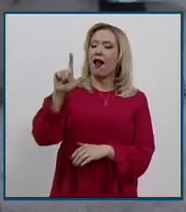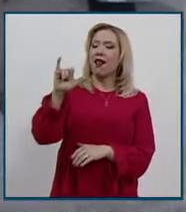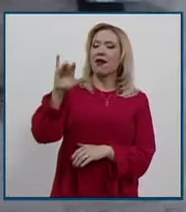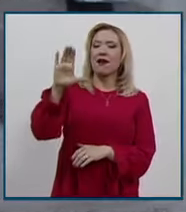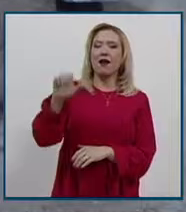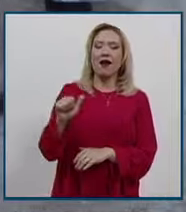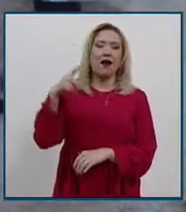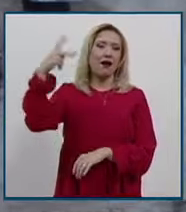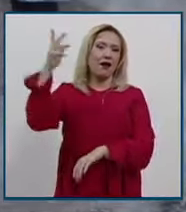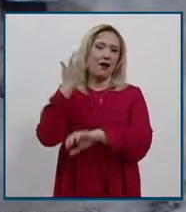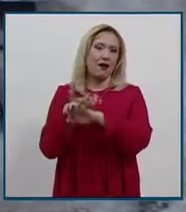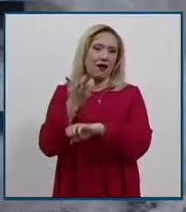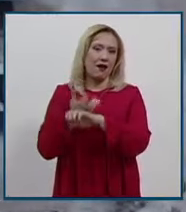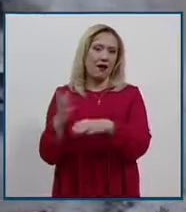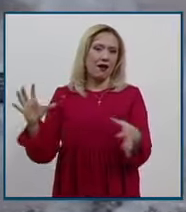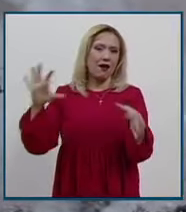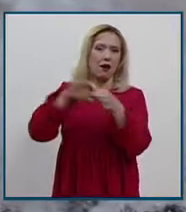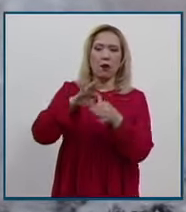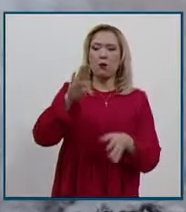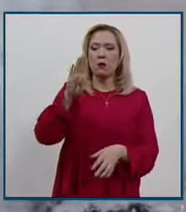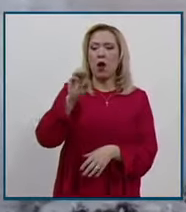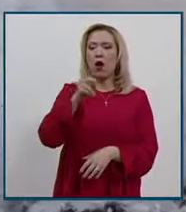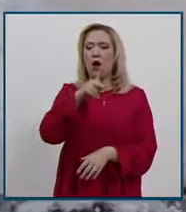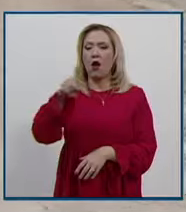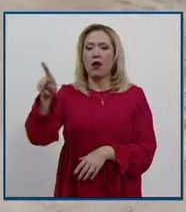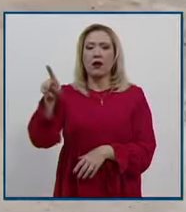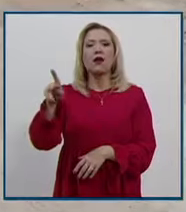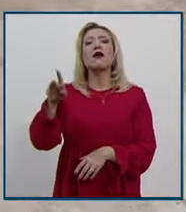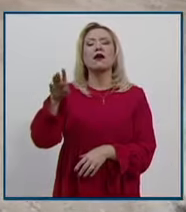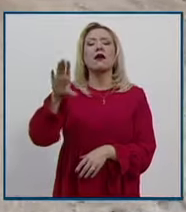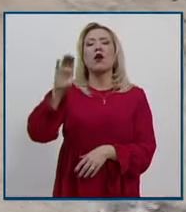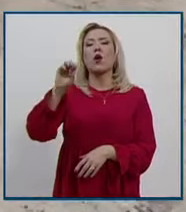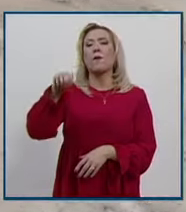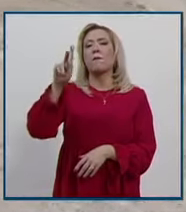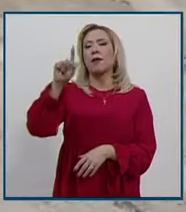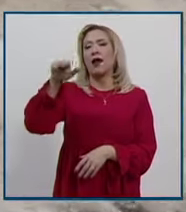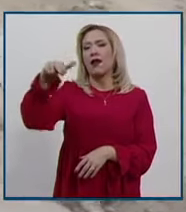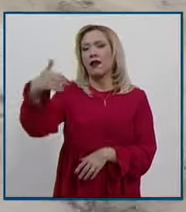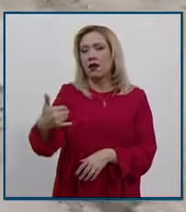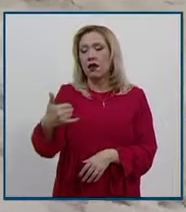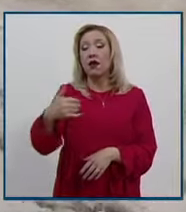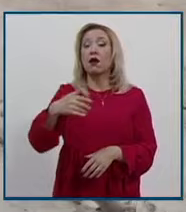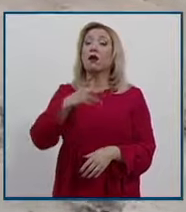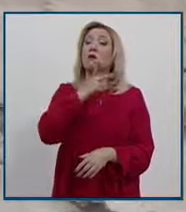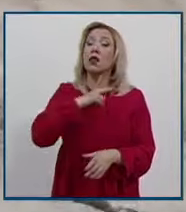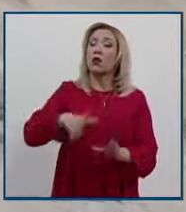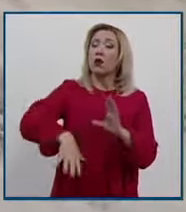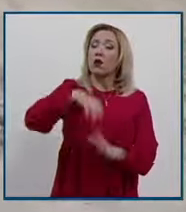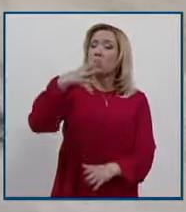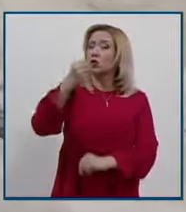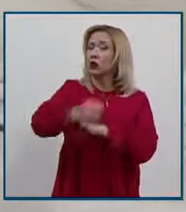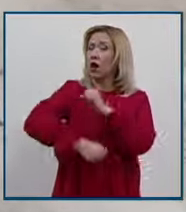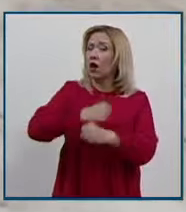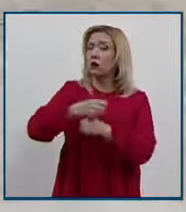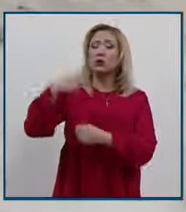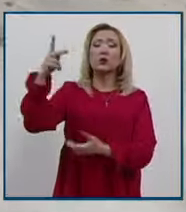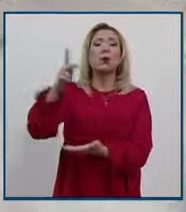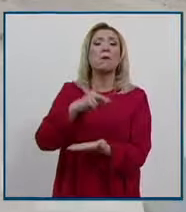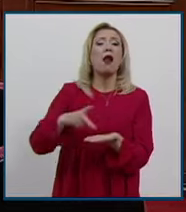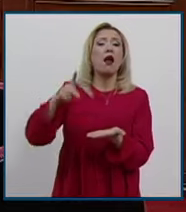estadounidense volcan materials Company que por años extrajo material péreo al sur de Playa del